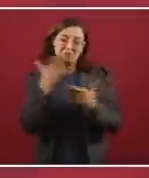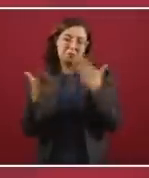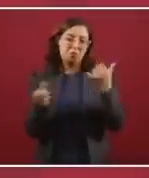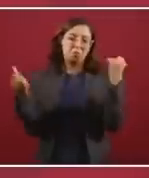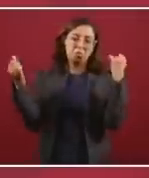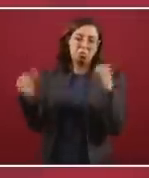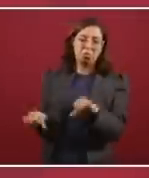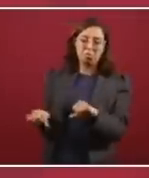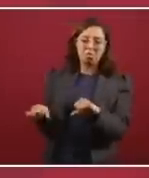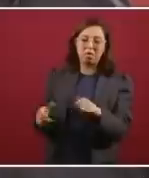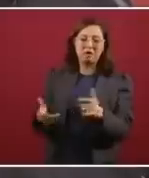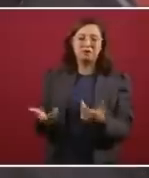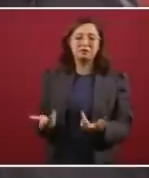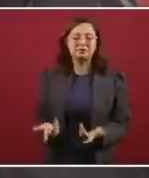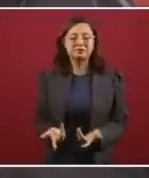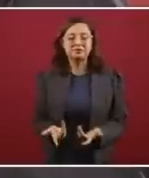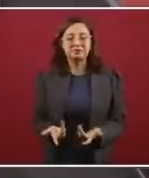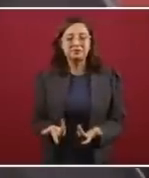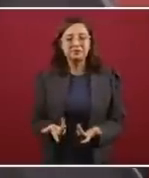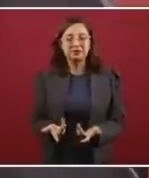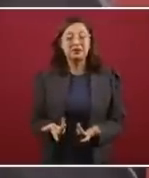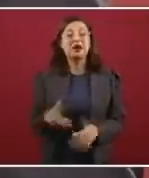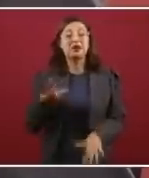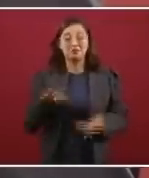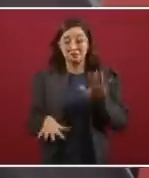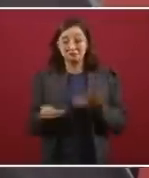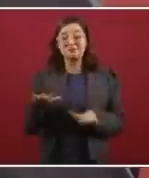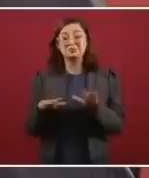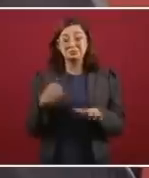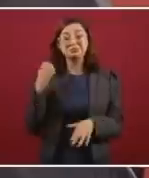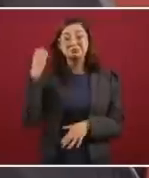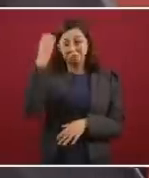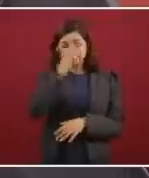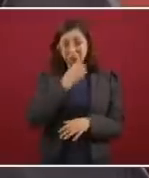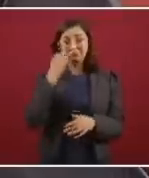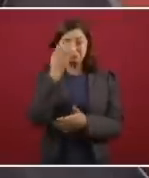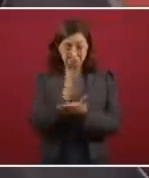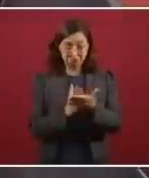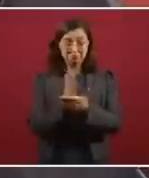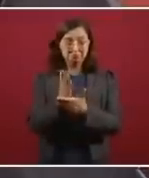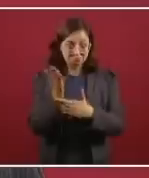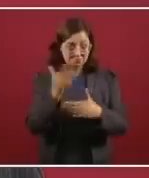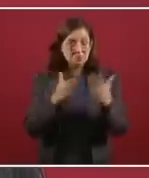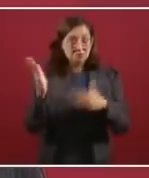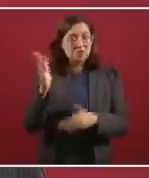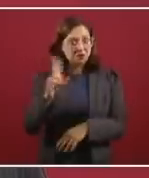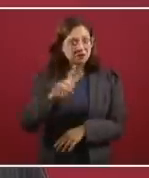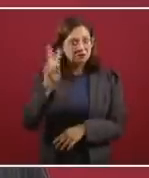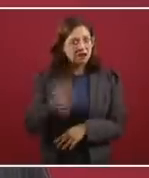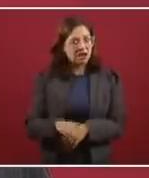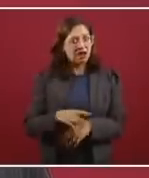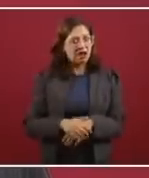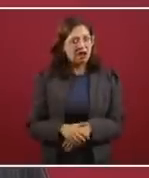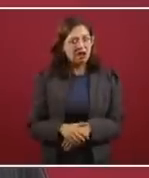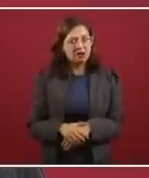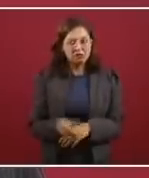y pasaban el examen. No es que no pasaran el examen.